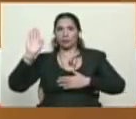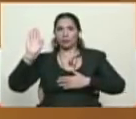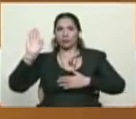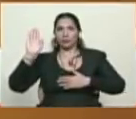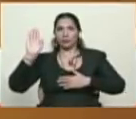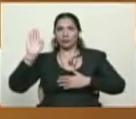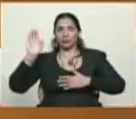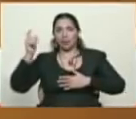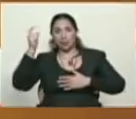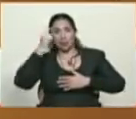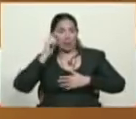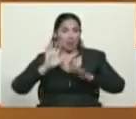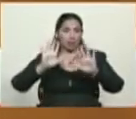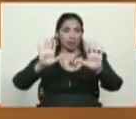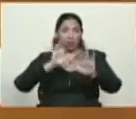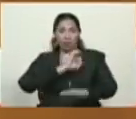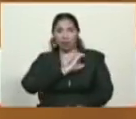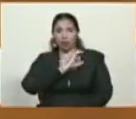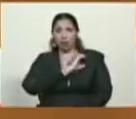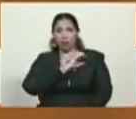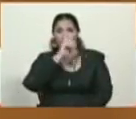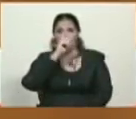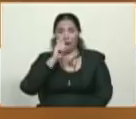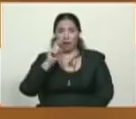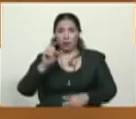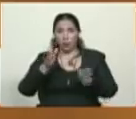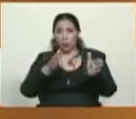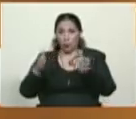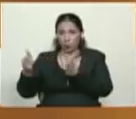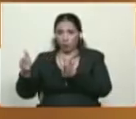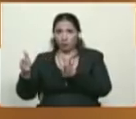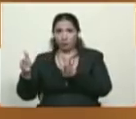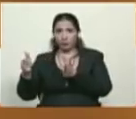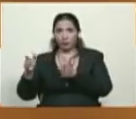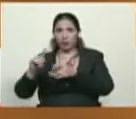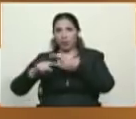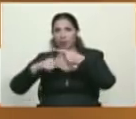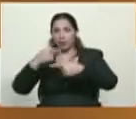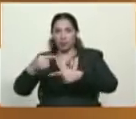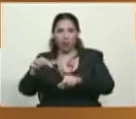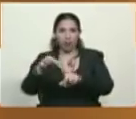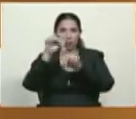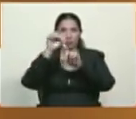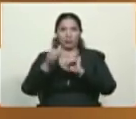el día 10 de enero del año inmediato, luego de su elección,